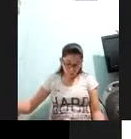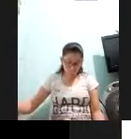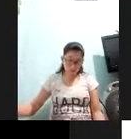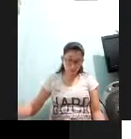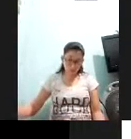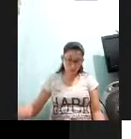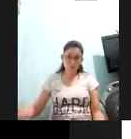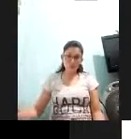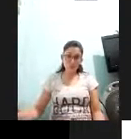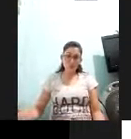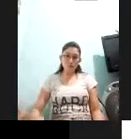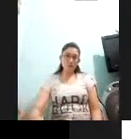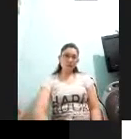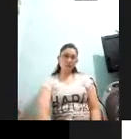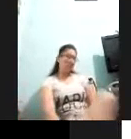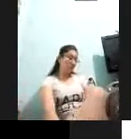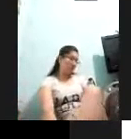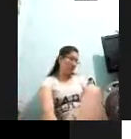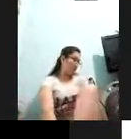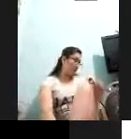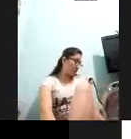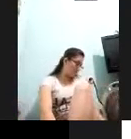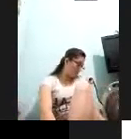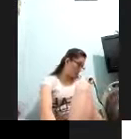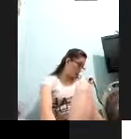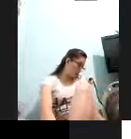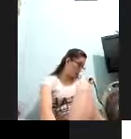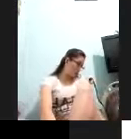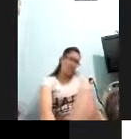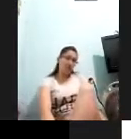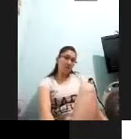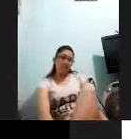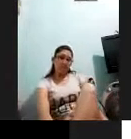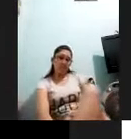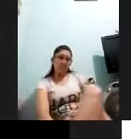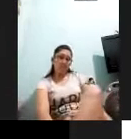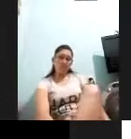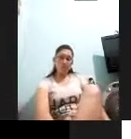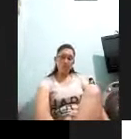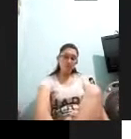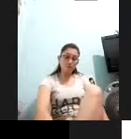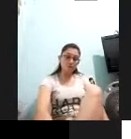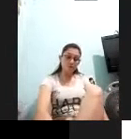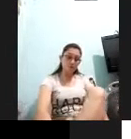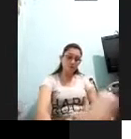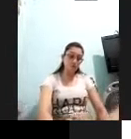Va a ver, ya todo aprenda aquí. De tanto hacer así. Ok, probemos otra vez.